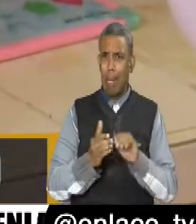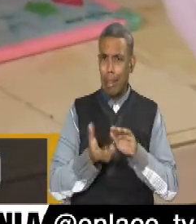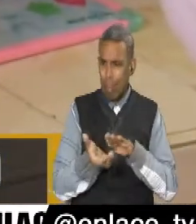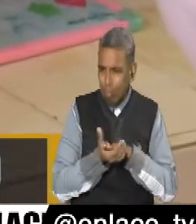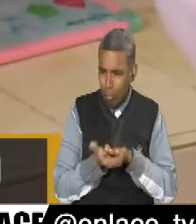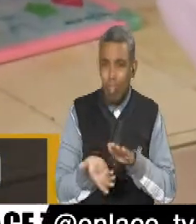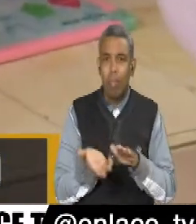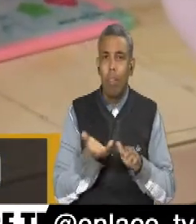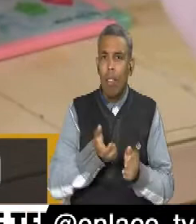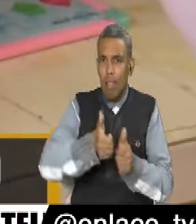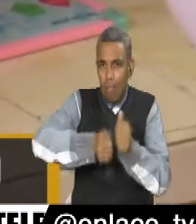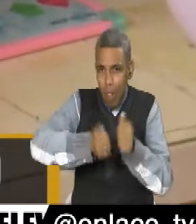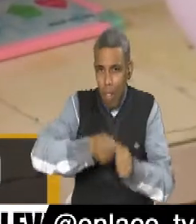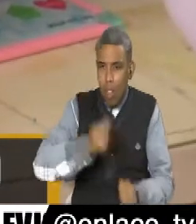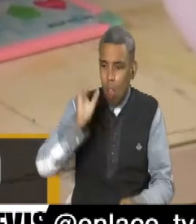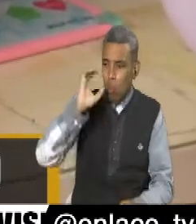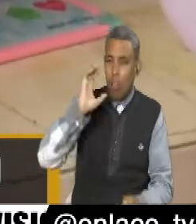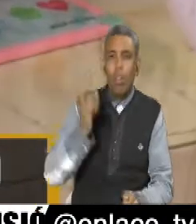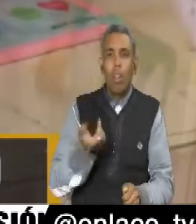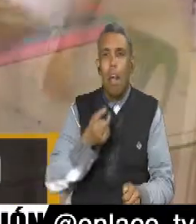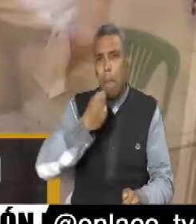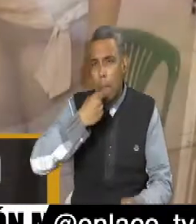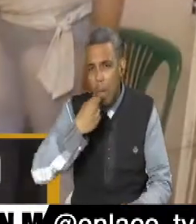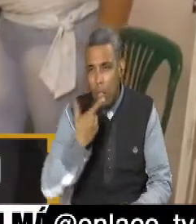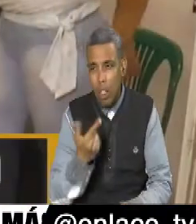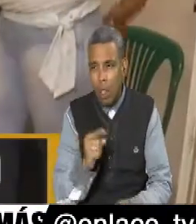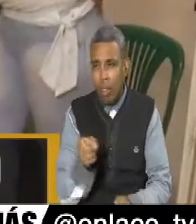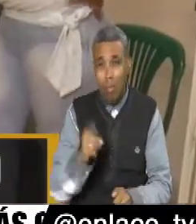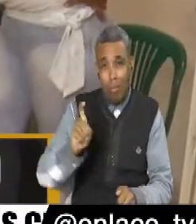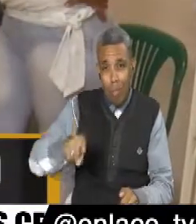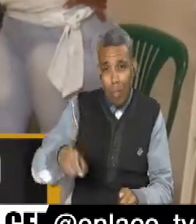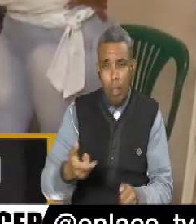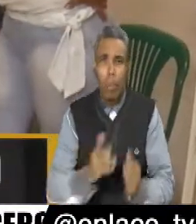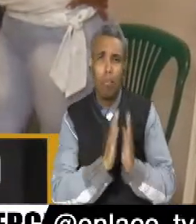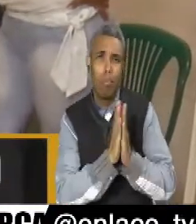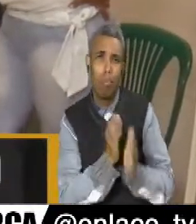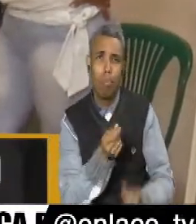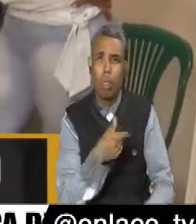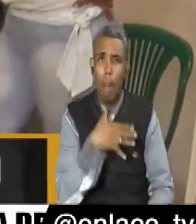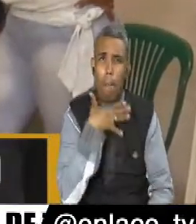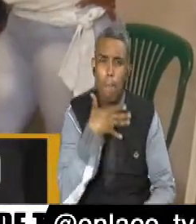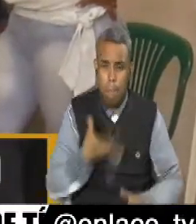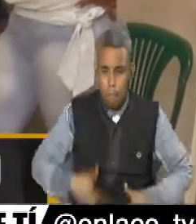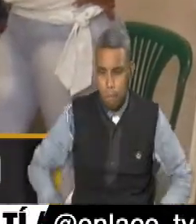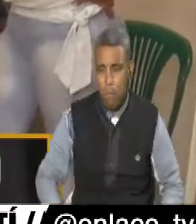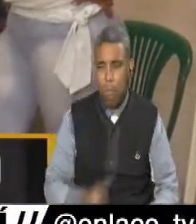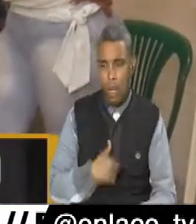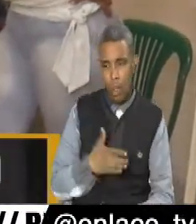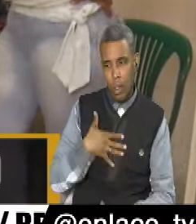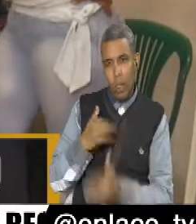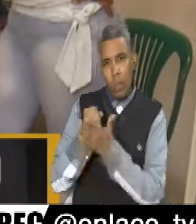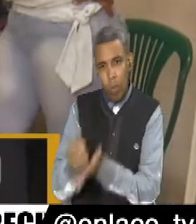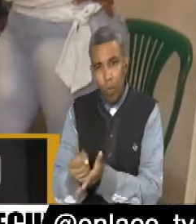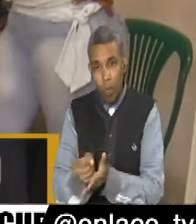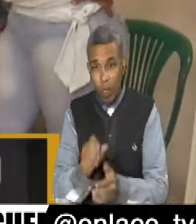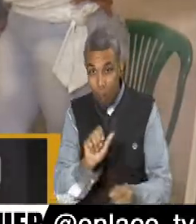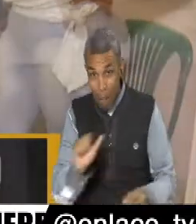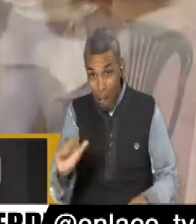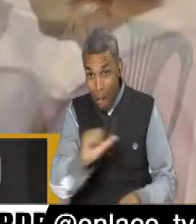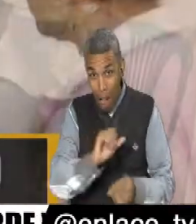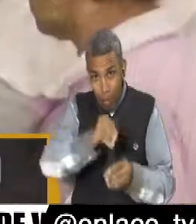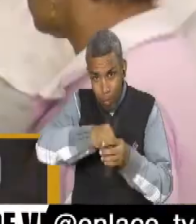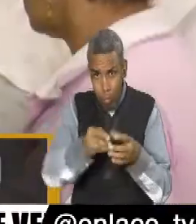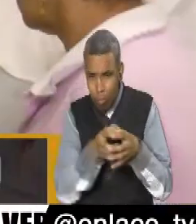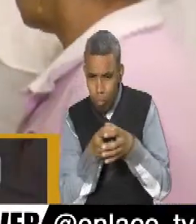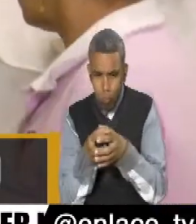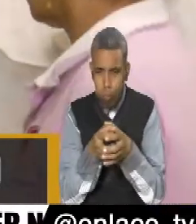medicamentos. Cosas así que ellos están necesitando, ellos llegan acá a buscar sus cosas. Mariela, junto con las damas voluntarias, son un